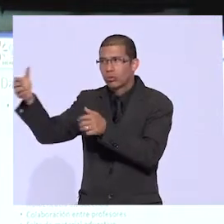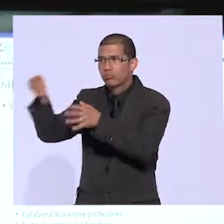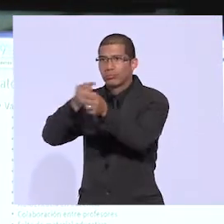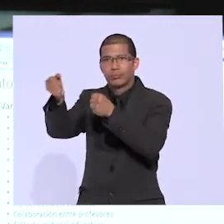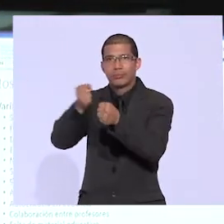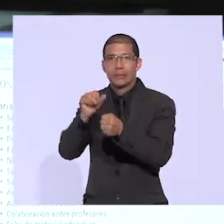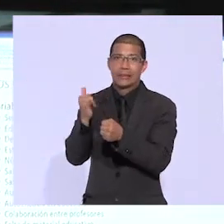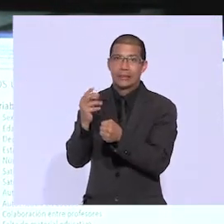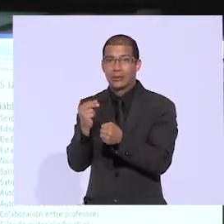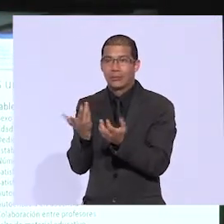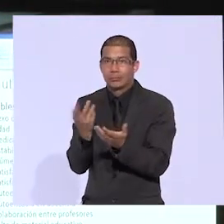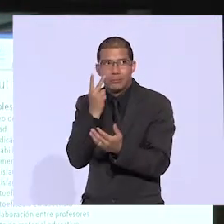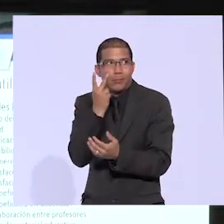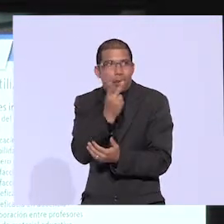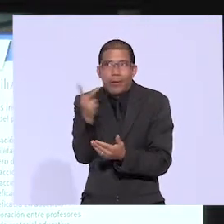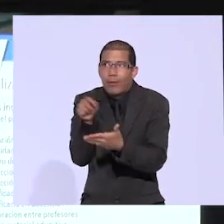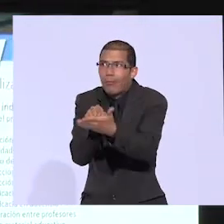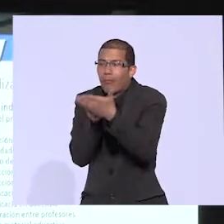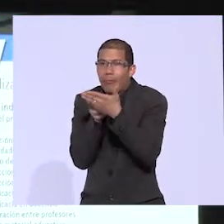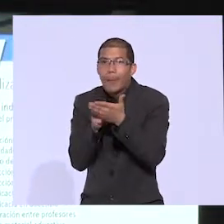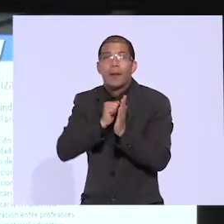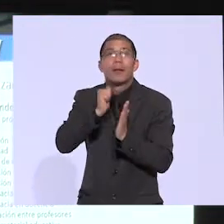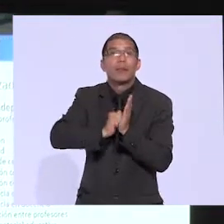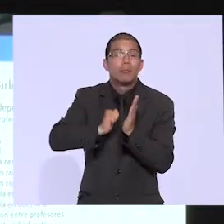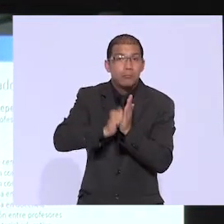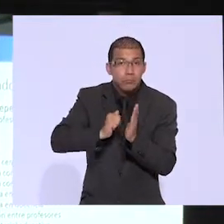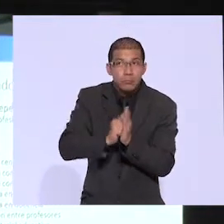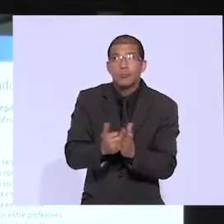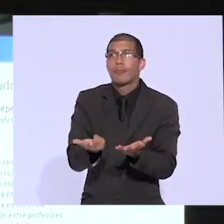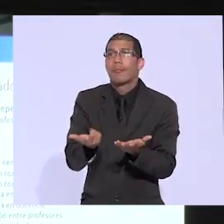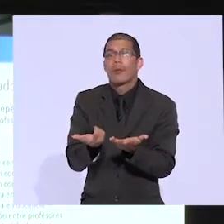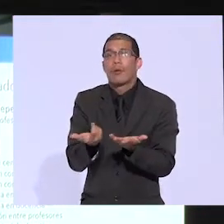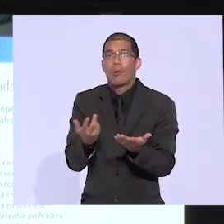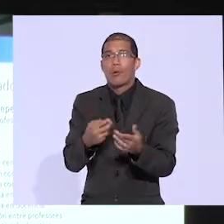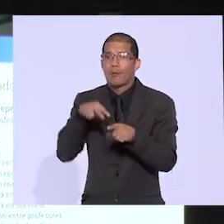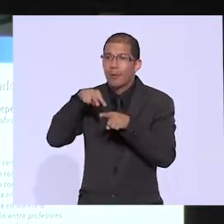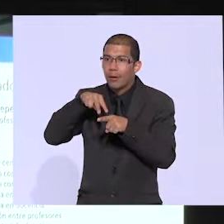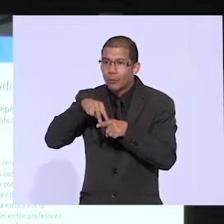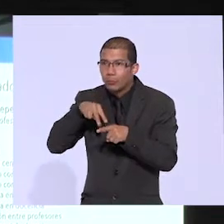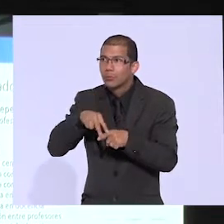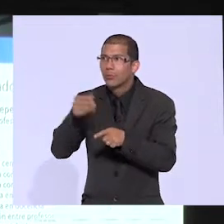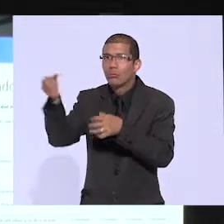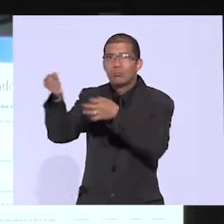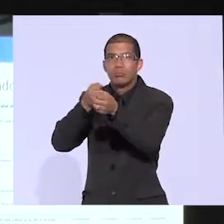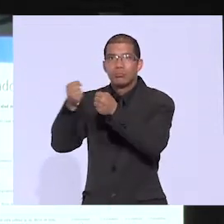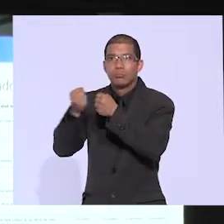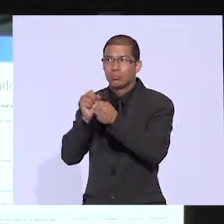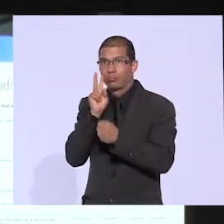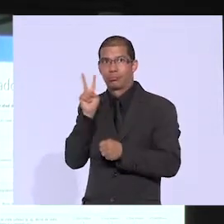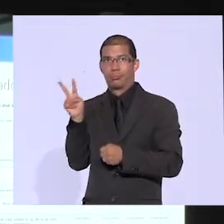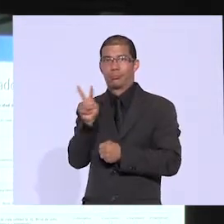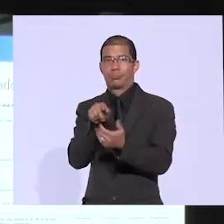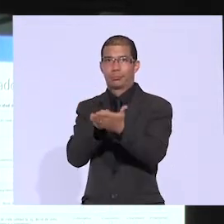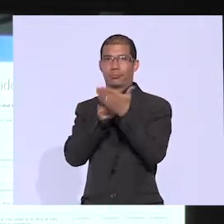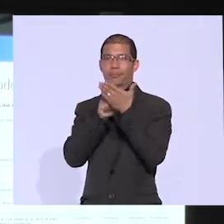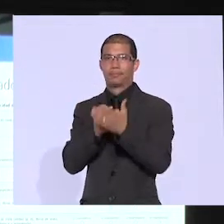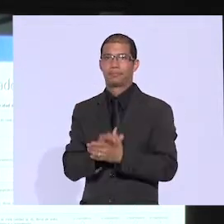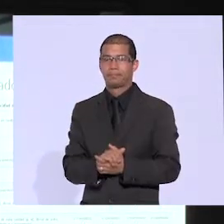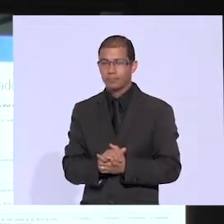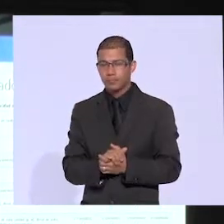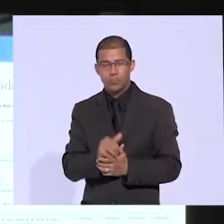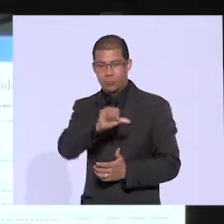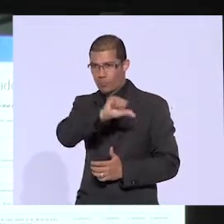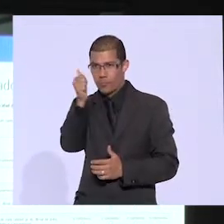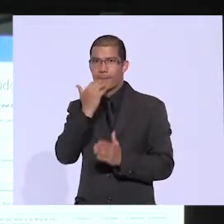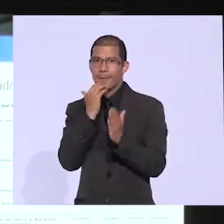es objetivo, que es palpable. Es decir, si falta material, faltan recursos personales, son los que son. Y aquí os pongo otro ejemplo